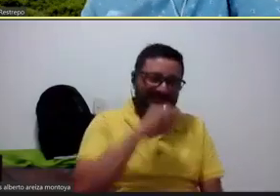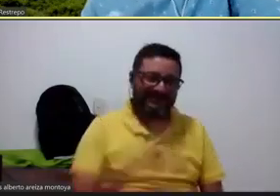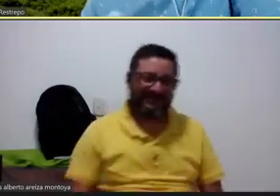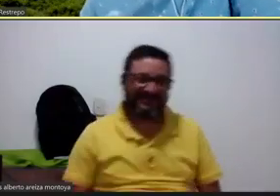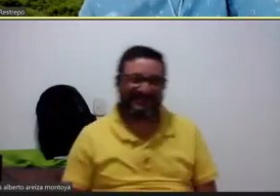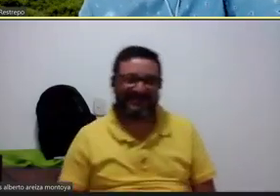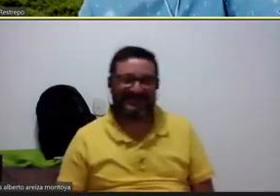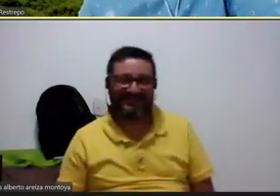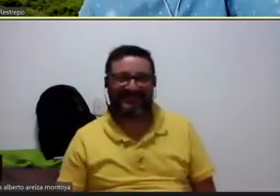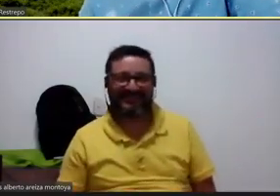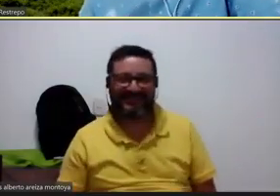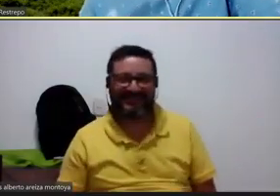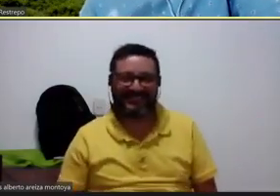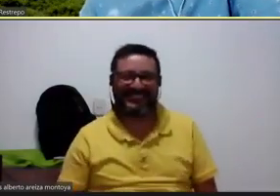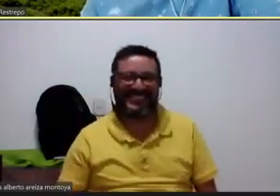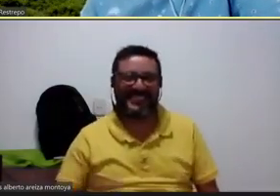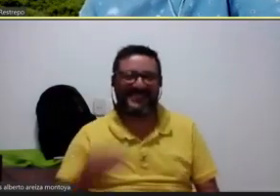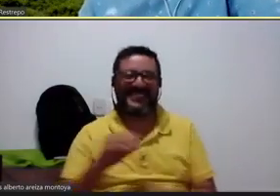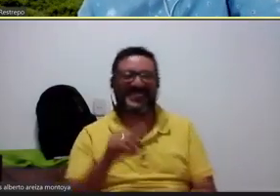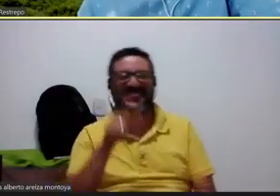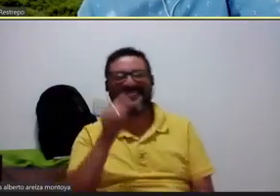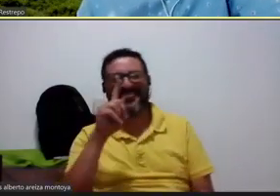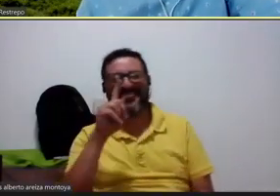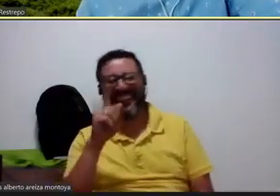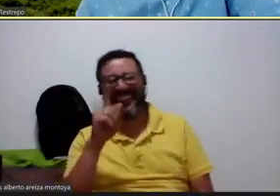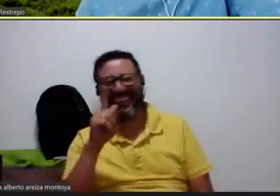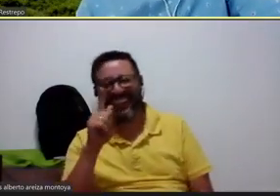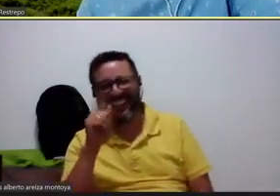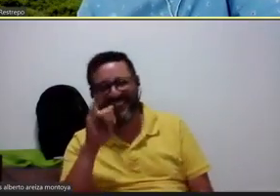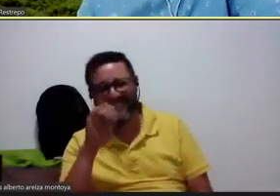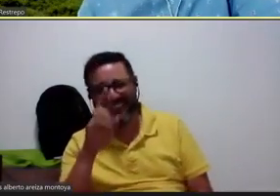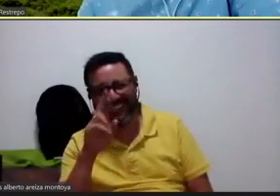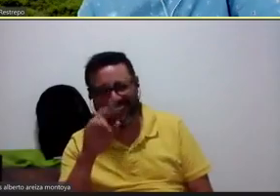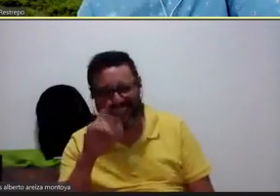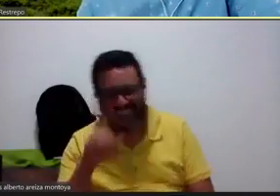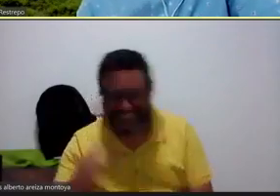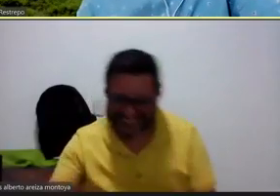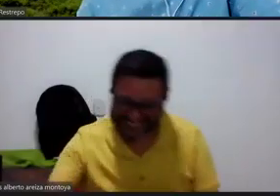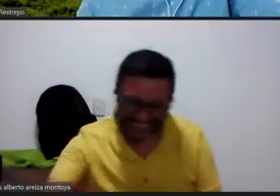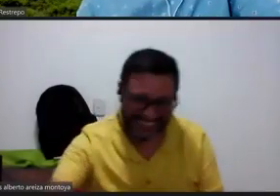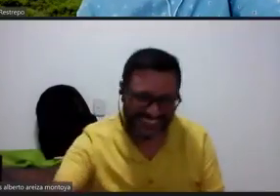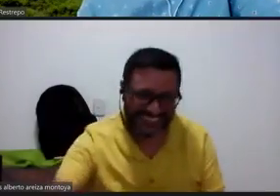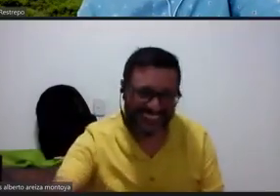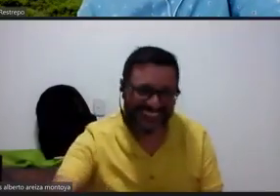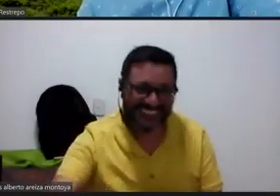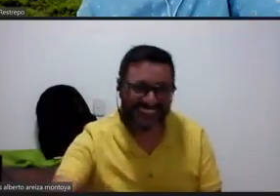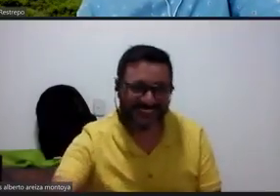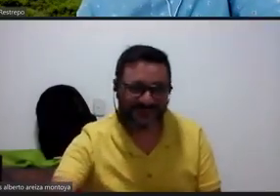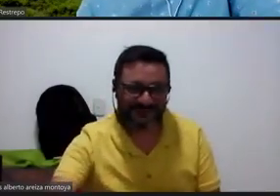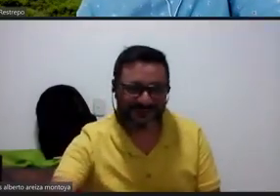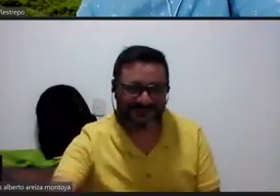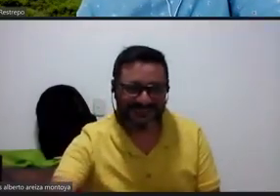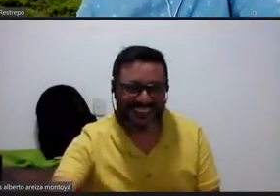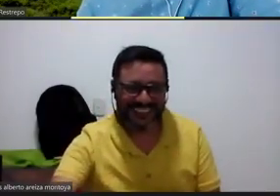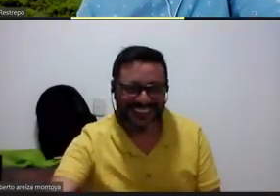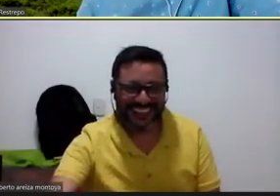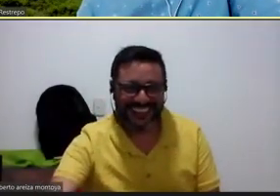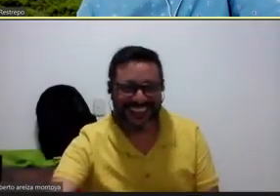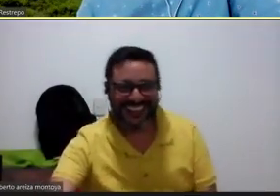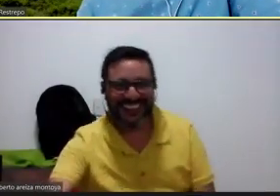un firo. Bueno, ¿con quién empezamos, Caro? ¿Con Carlos o contigo? Con Carlos.